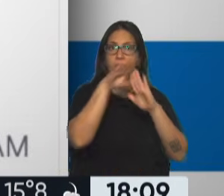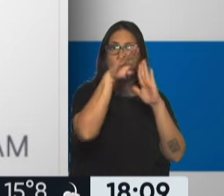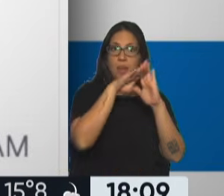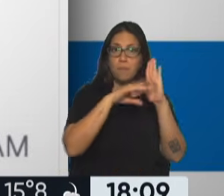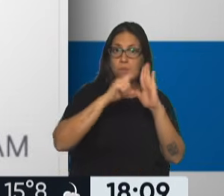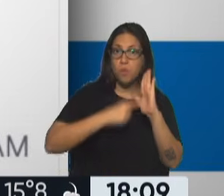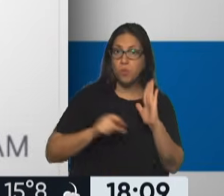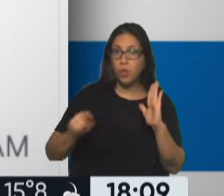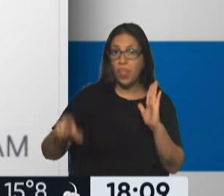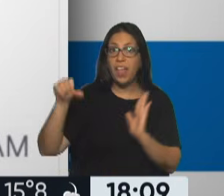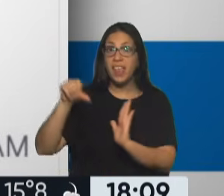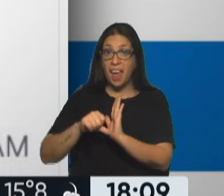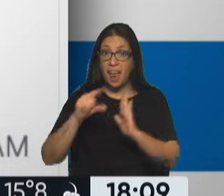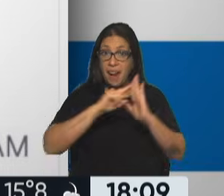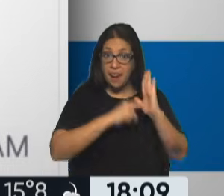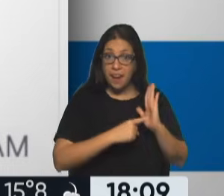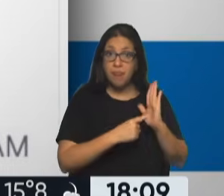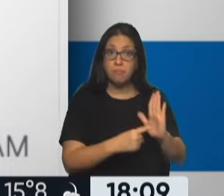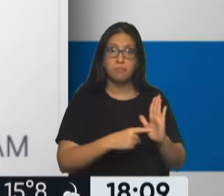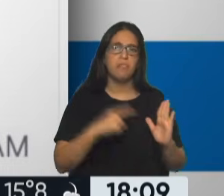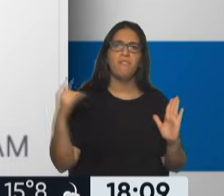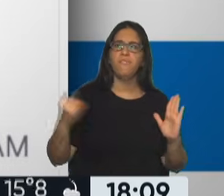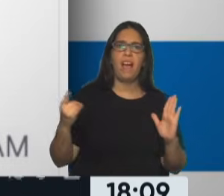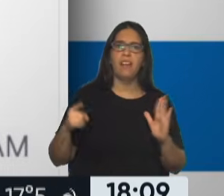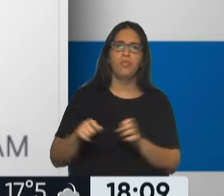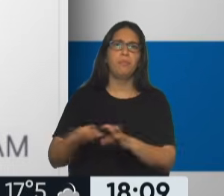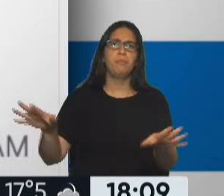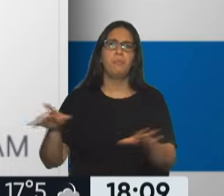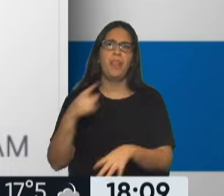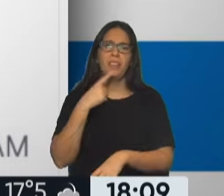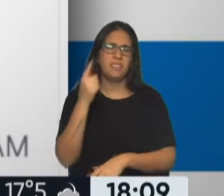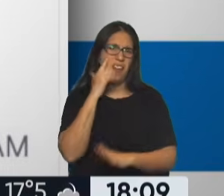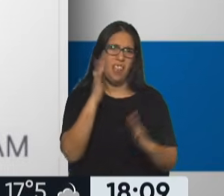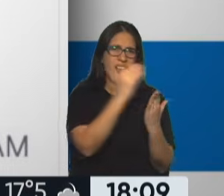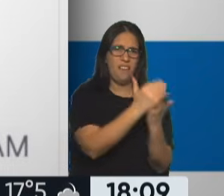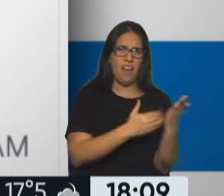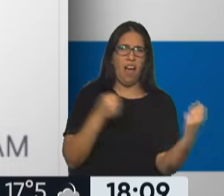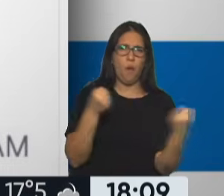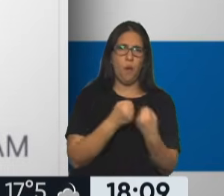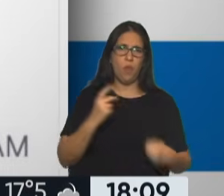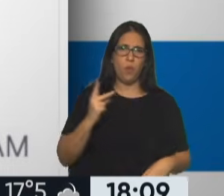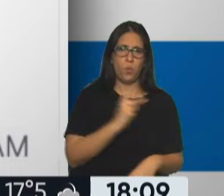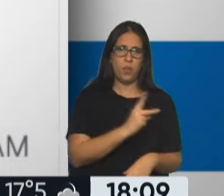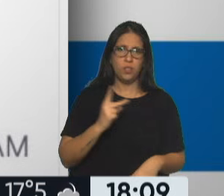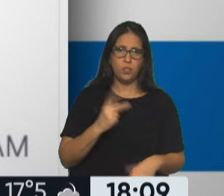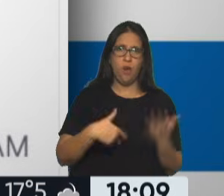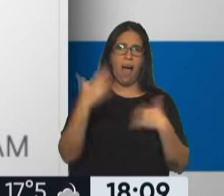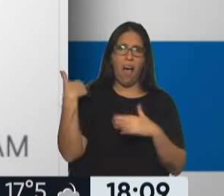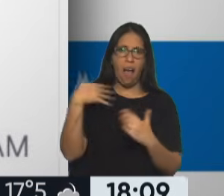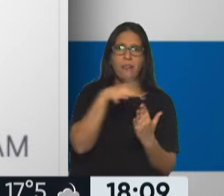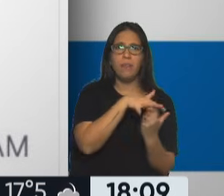Irán filtró son falsos, nada sí, tienen que ver con lo que habíamos acordado en lo